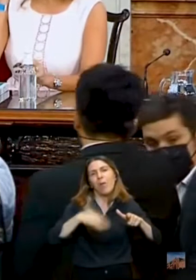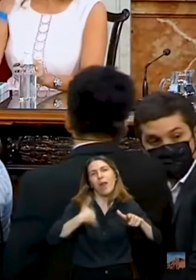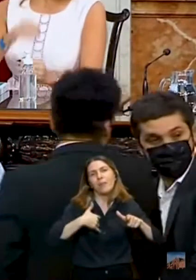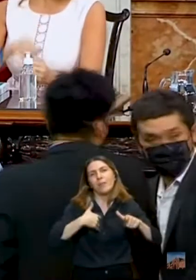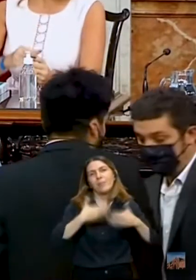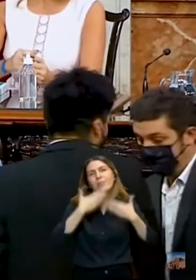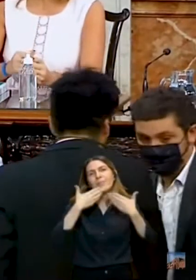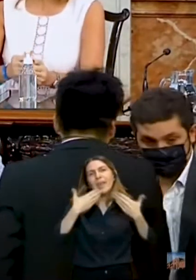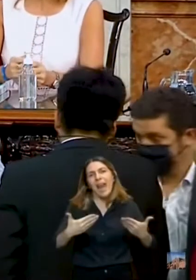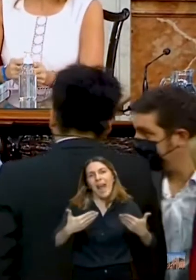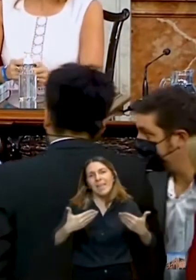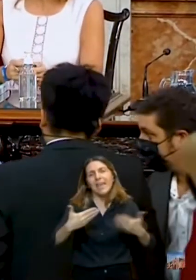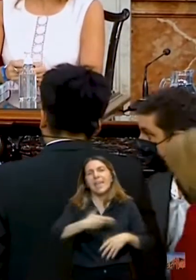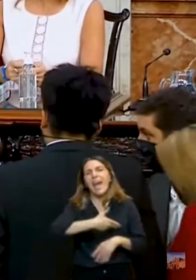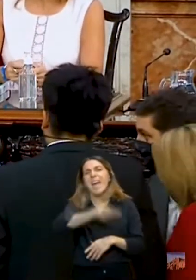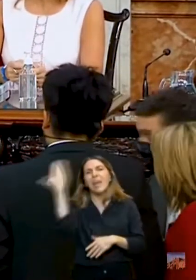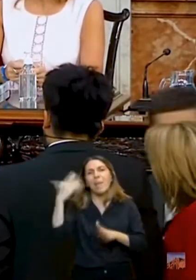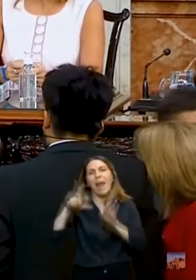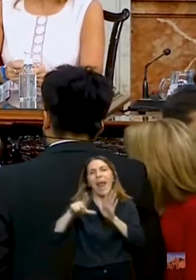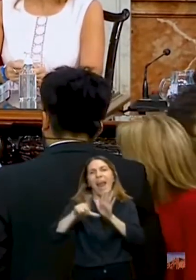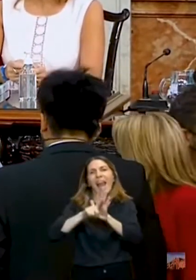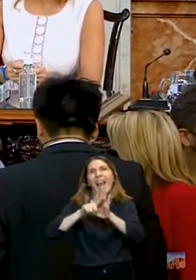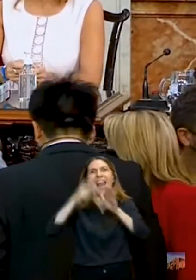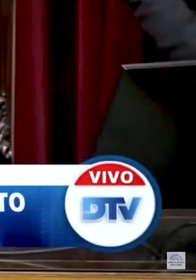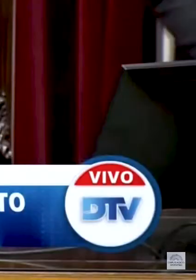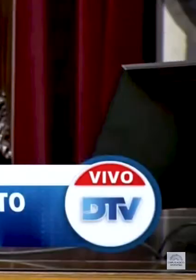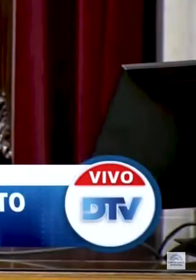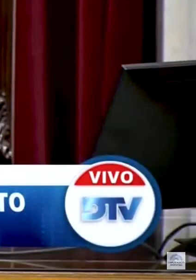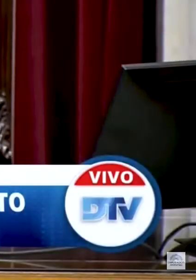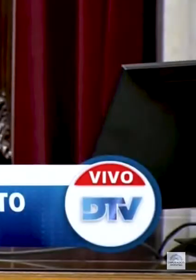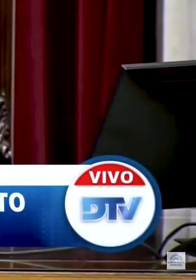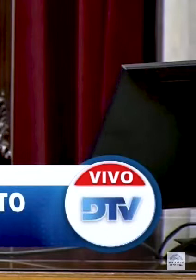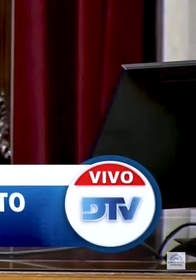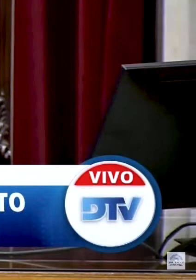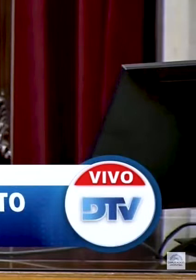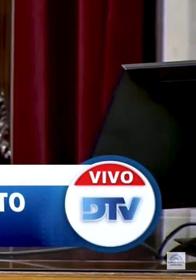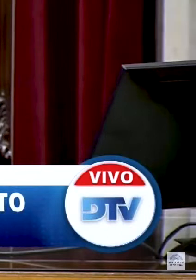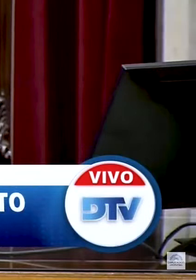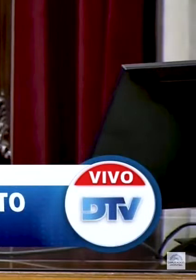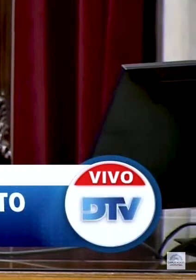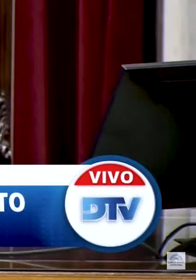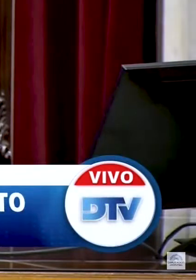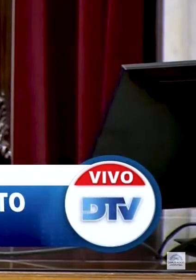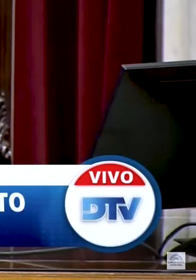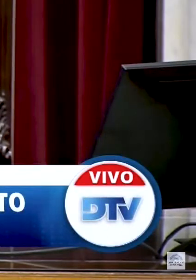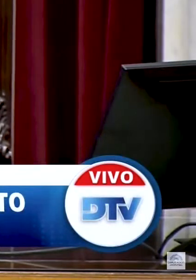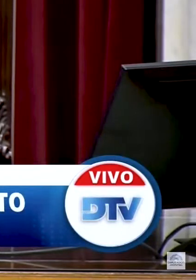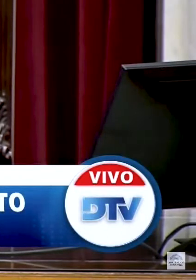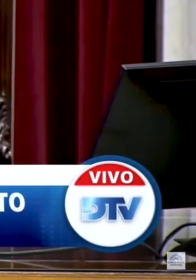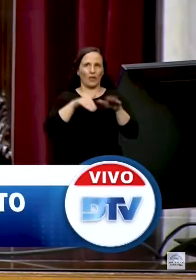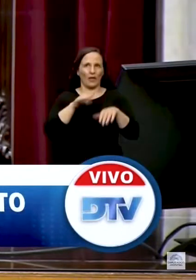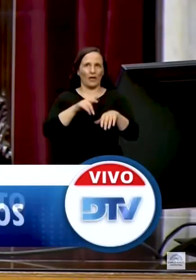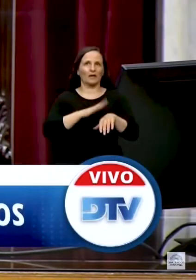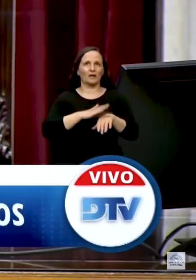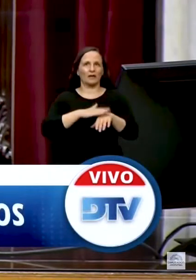de las críticas de a su gestión económica masa Toma las riendas de una economía que el año pasado logró